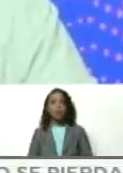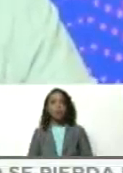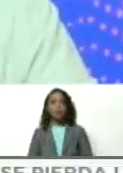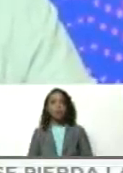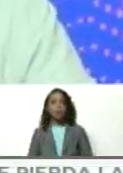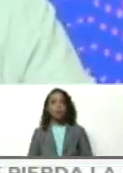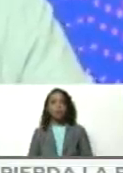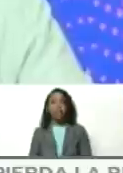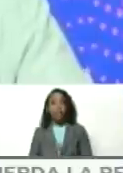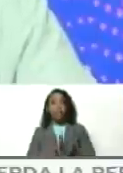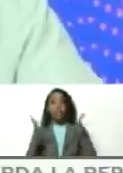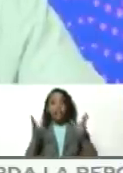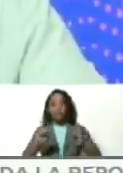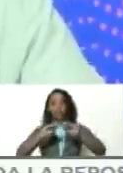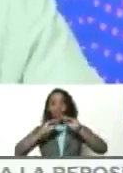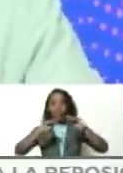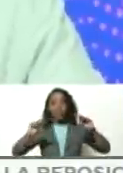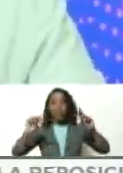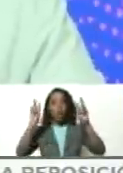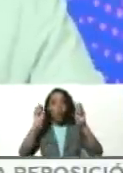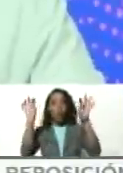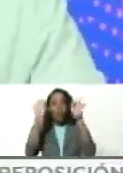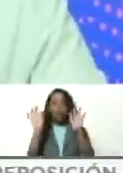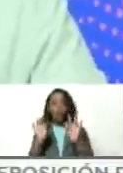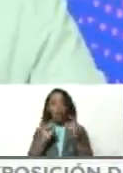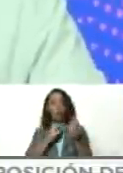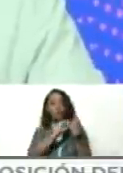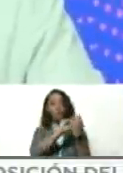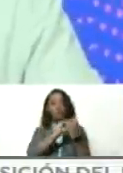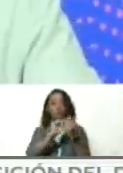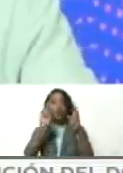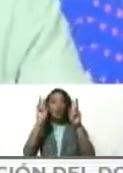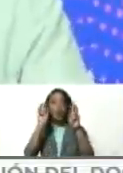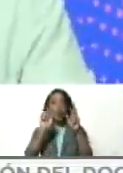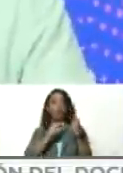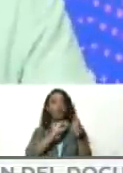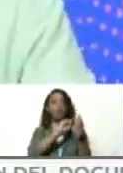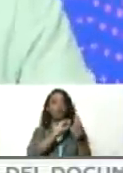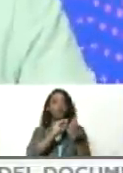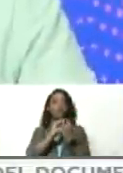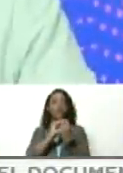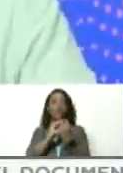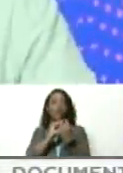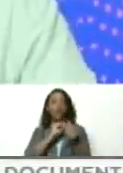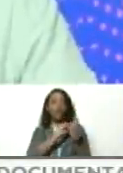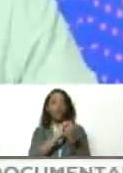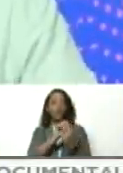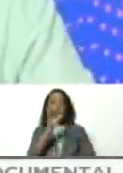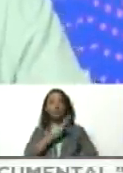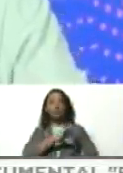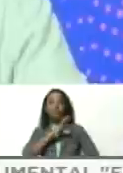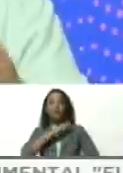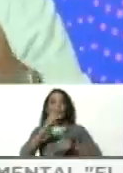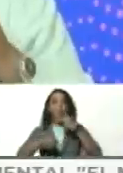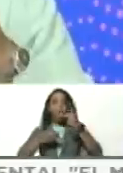Es un gran llamado a un nuevo tipo de diálogo, a un nuevo diálogo, el diálogo